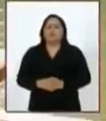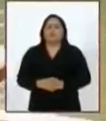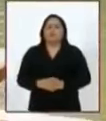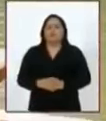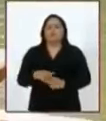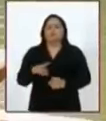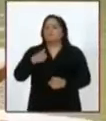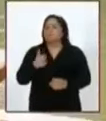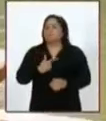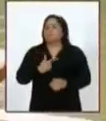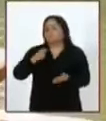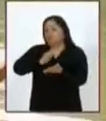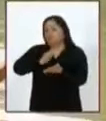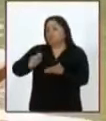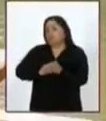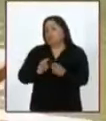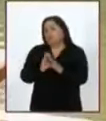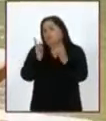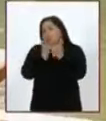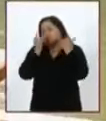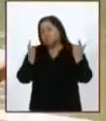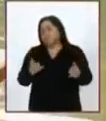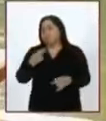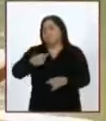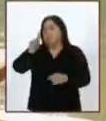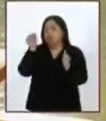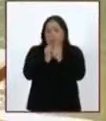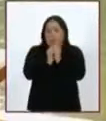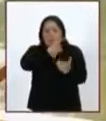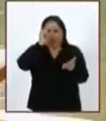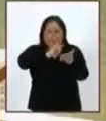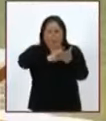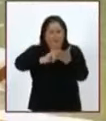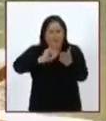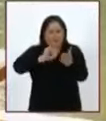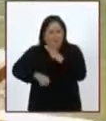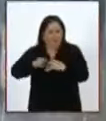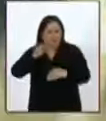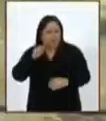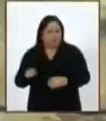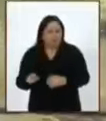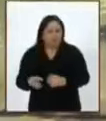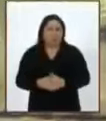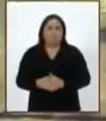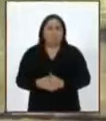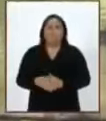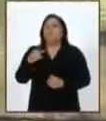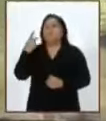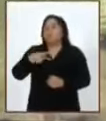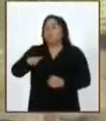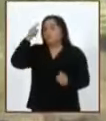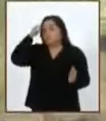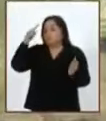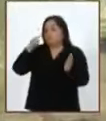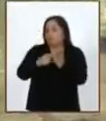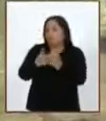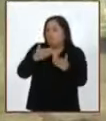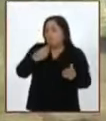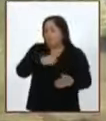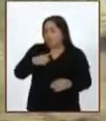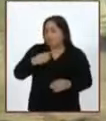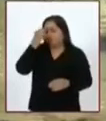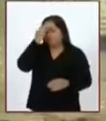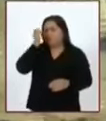Me gustaría escribir alguna historia, pero con ilustraciones como esta novela gráfica. Pero creo que antes debo conocer